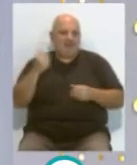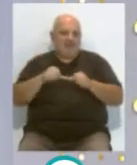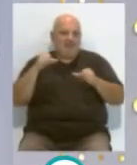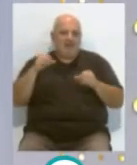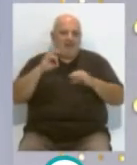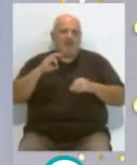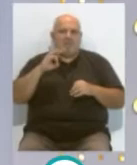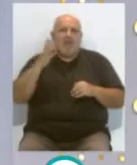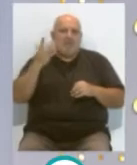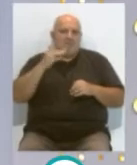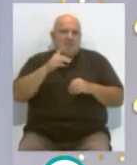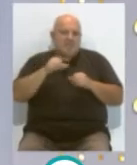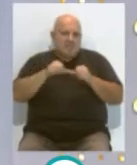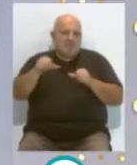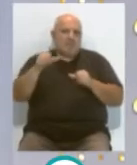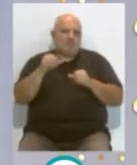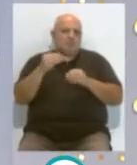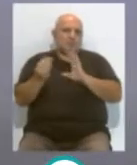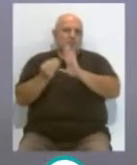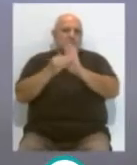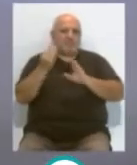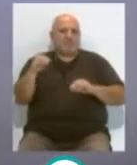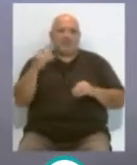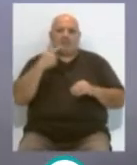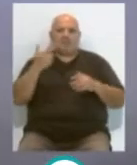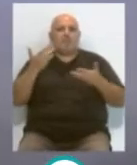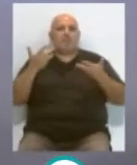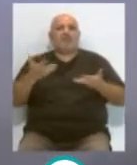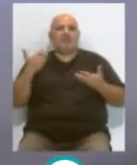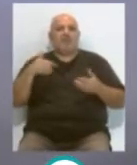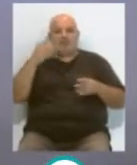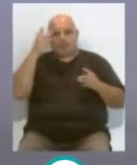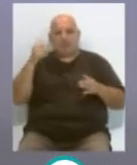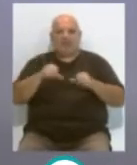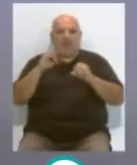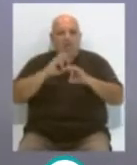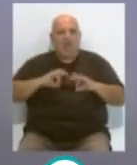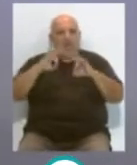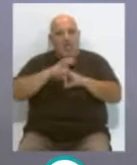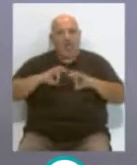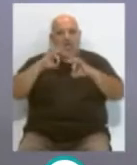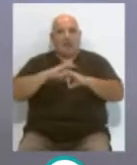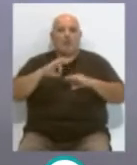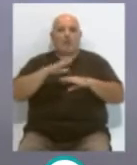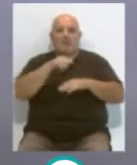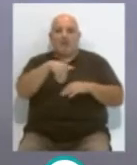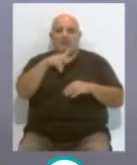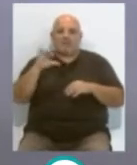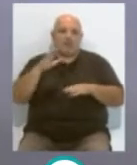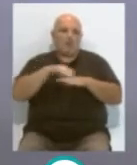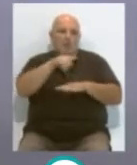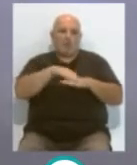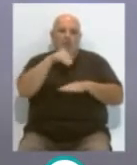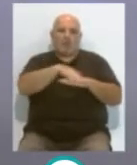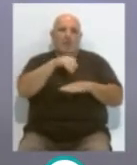que aún le quedan años, pero sí importante en su currículum. Sí, se quita como un peso de encima, sí, porque todo había recaído en Messi, todo lo que pasaba era culpa